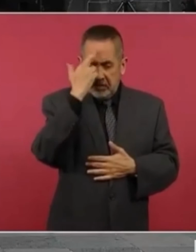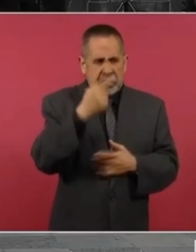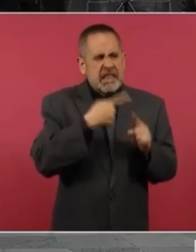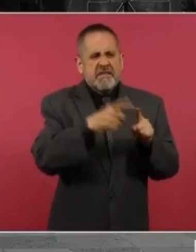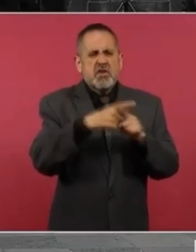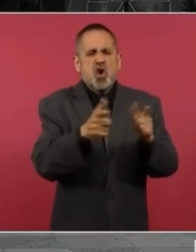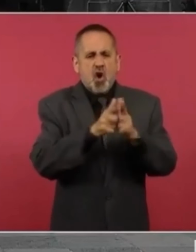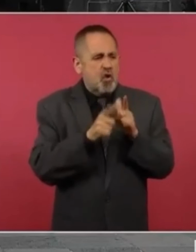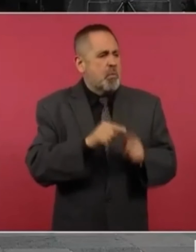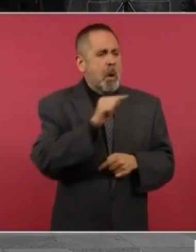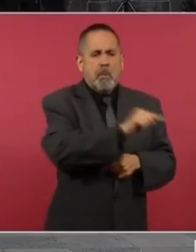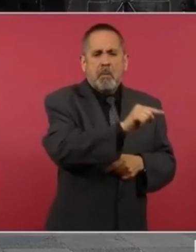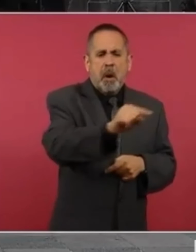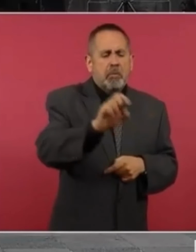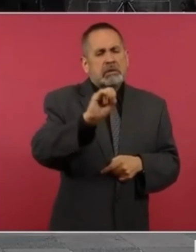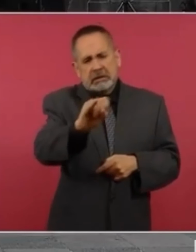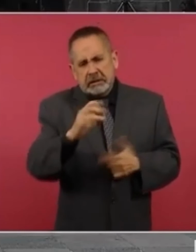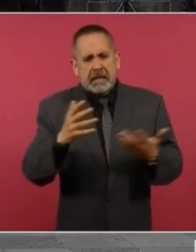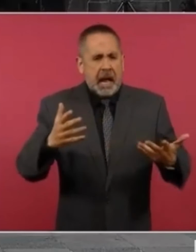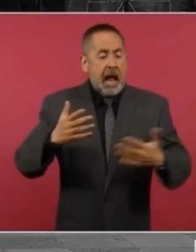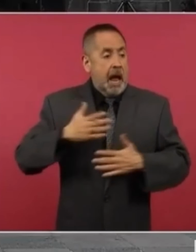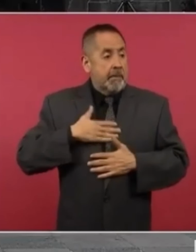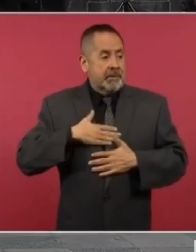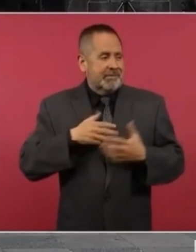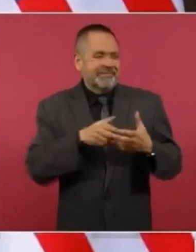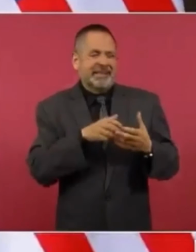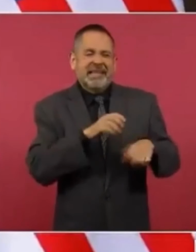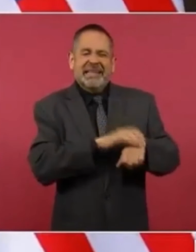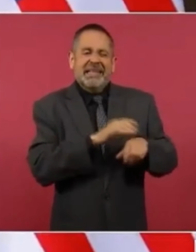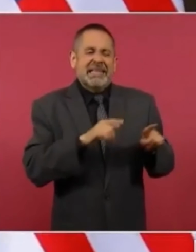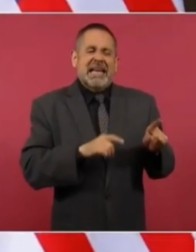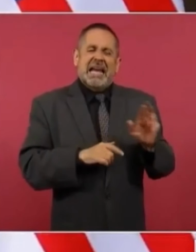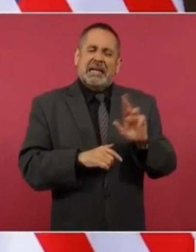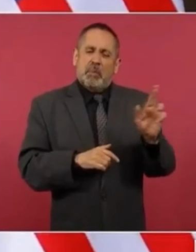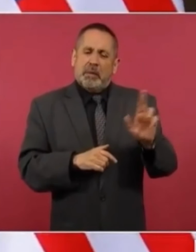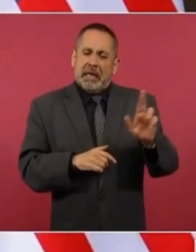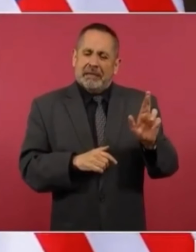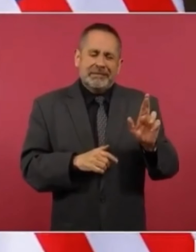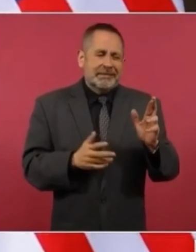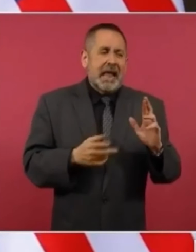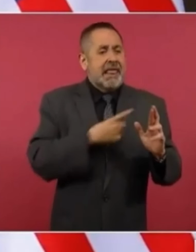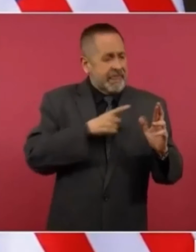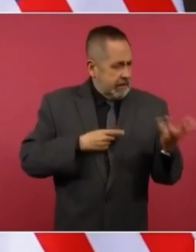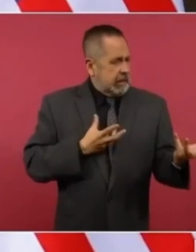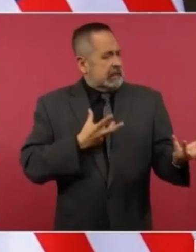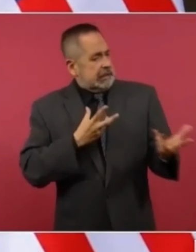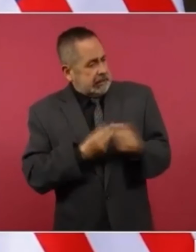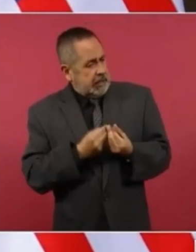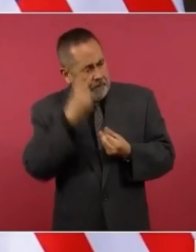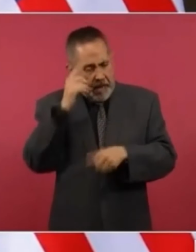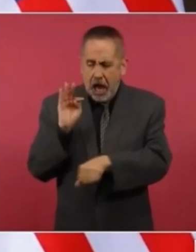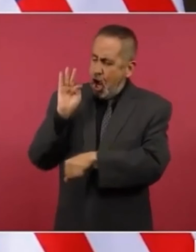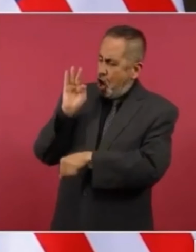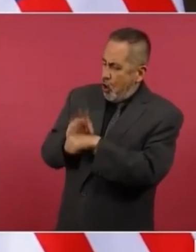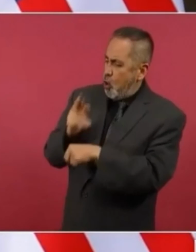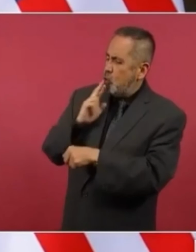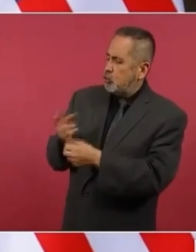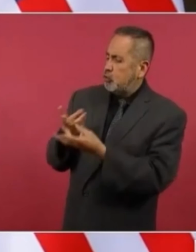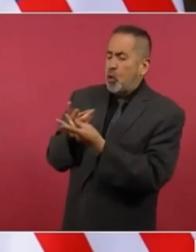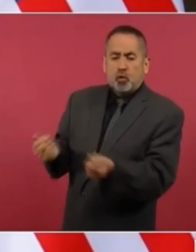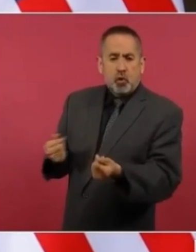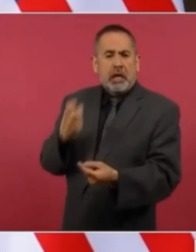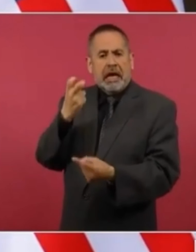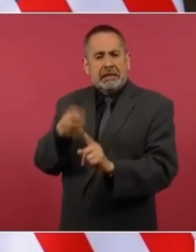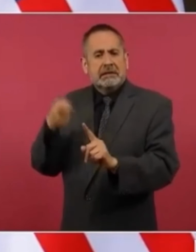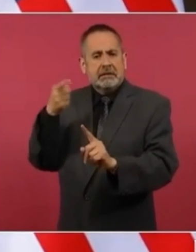grupos. Pero a lo que voy es que mis amigos republicanos en el Congreso deben unirse a nosotros para encontrar soluciones. Y el único punto, el último punto que voy a